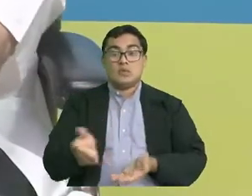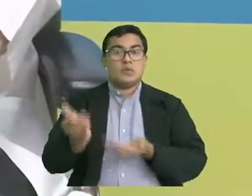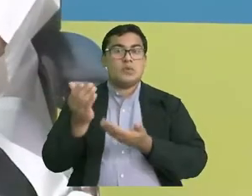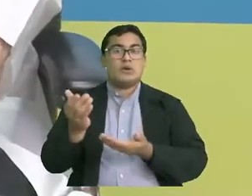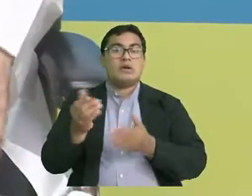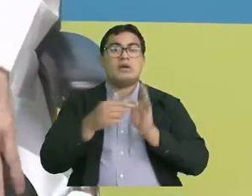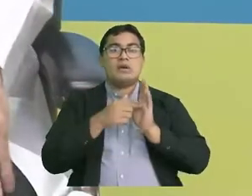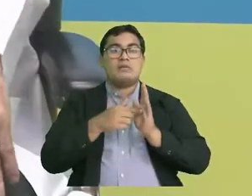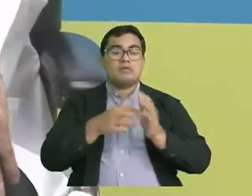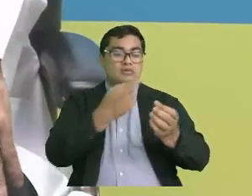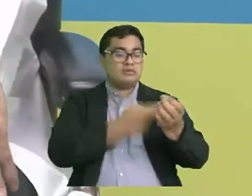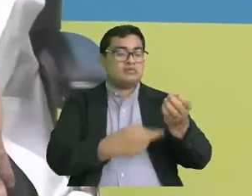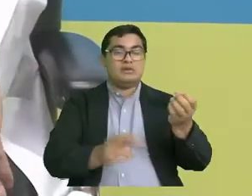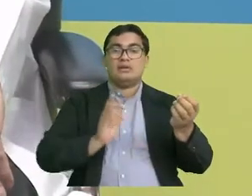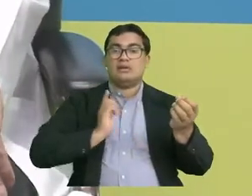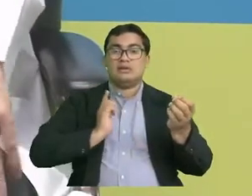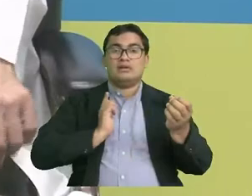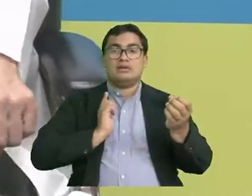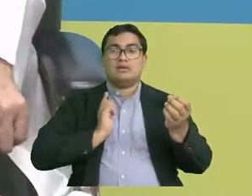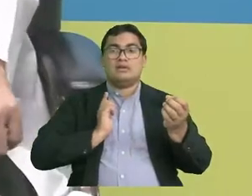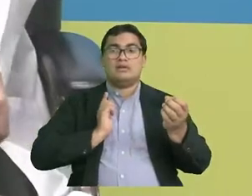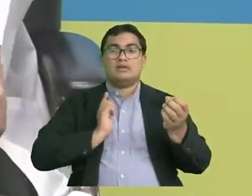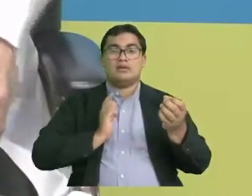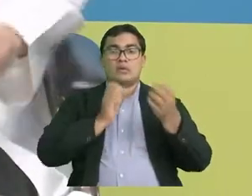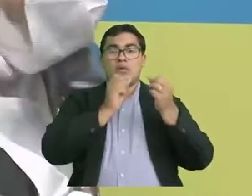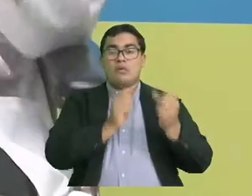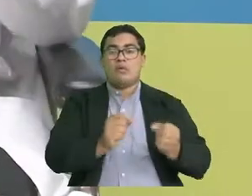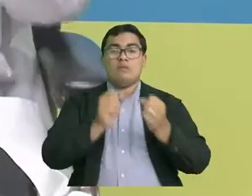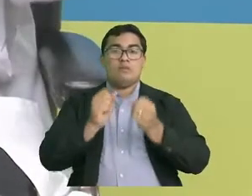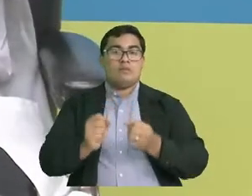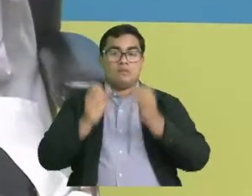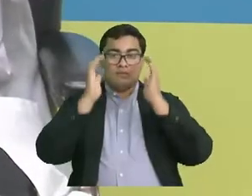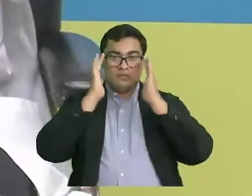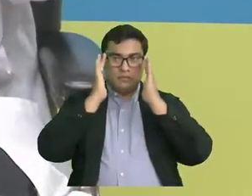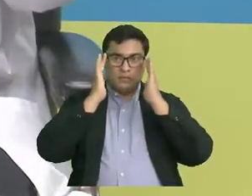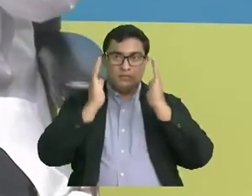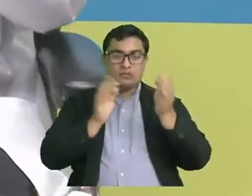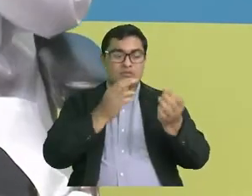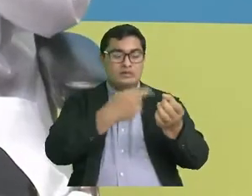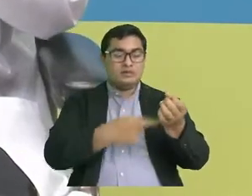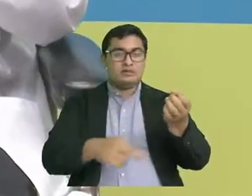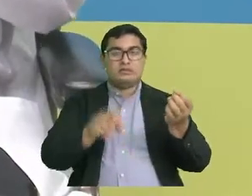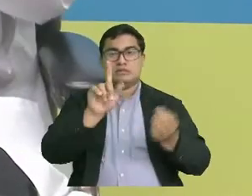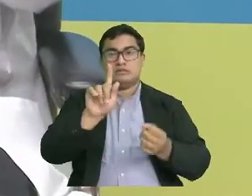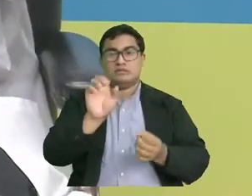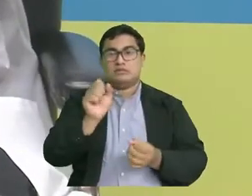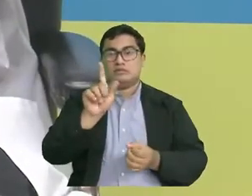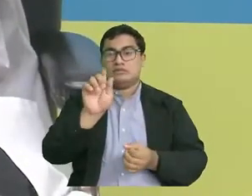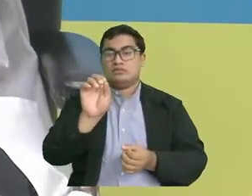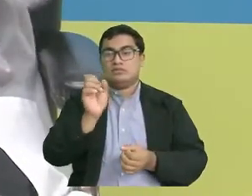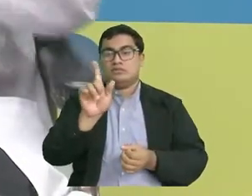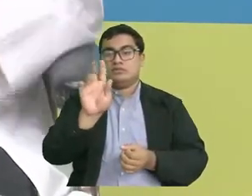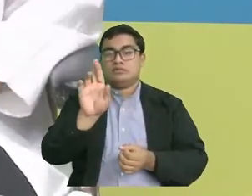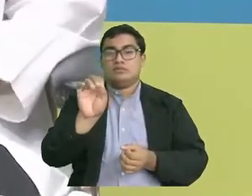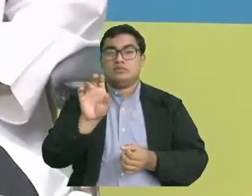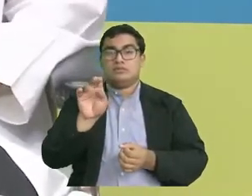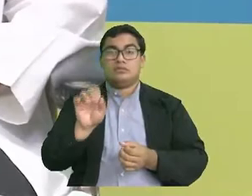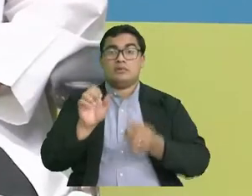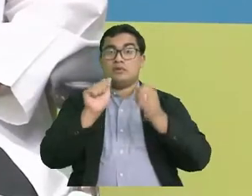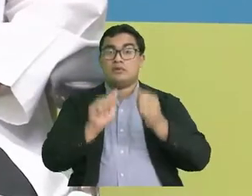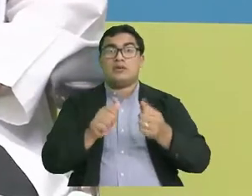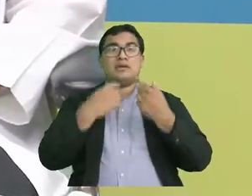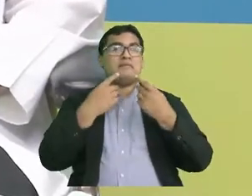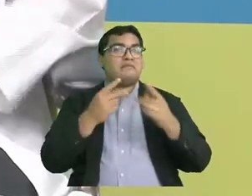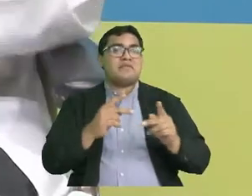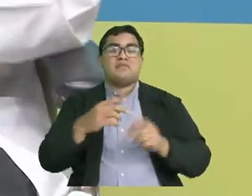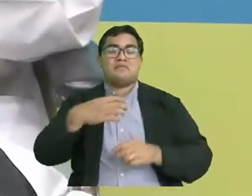ande circulando en sangre, porque, insisto, ¿verdad? Si hacemos un examen de sangre, la testosterona va a estar elevadita en